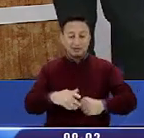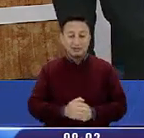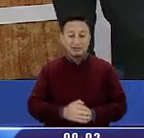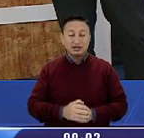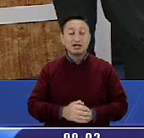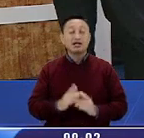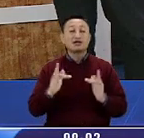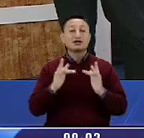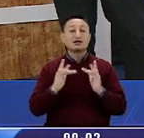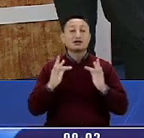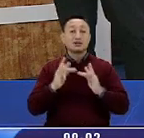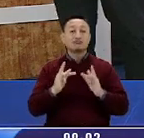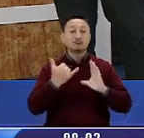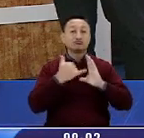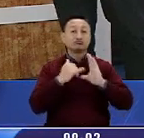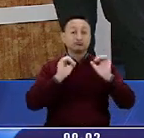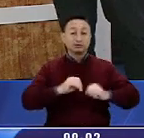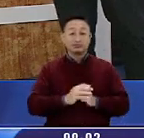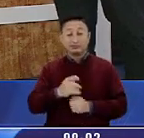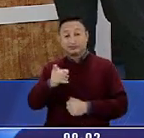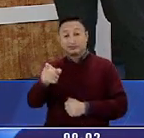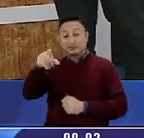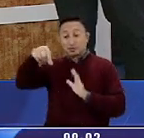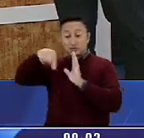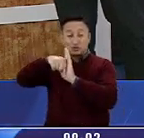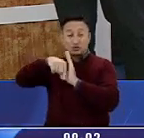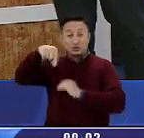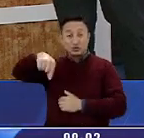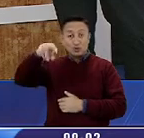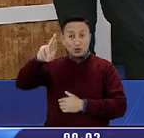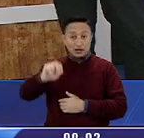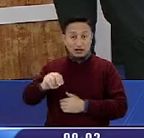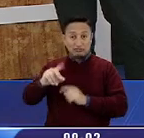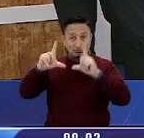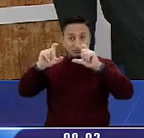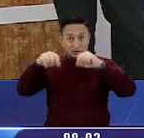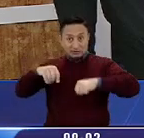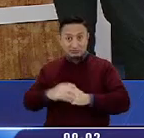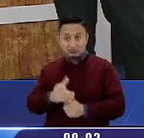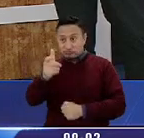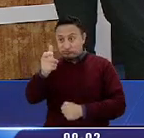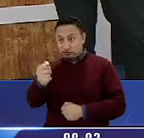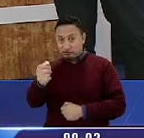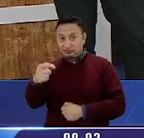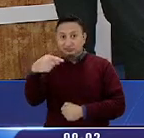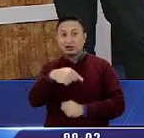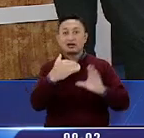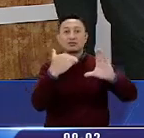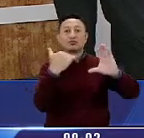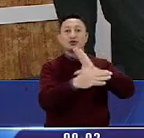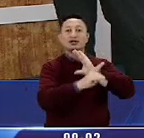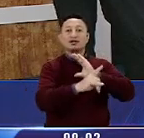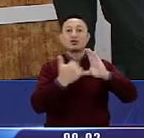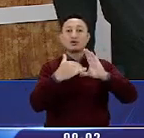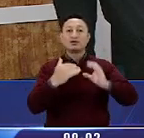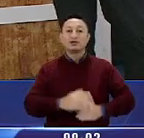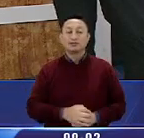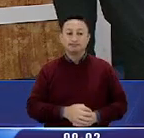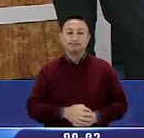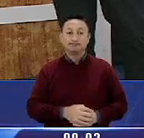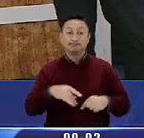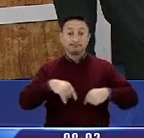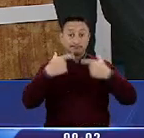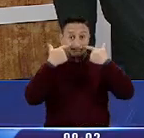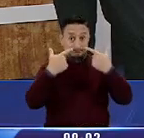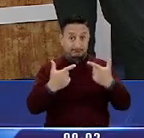línea de contacto. Usted ahora nada más tiene que escanearlo con la cámara de seguridad. Ahí lo tiene el código QR para que pueda contactarse con nosotros. Estamos